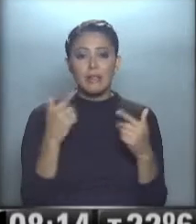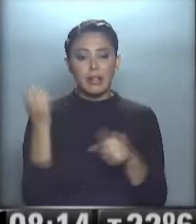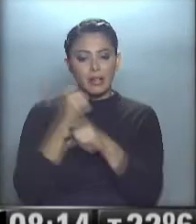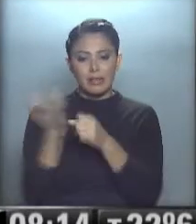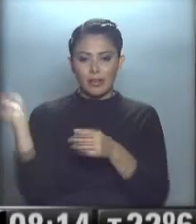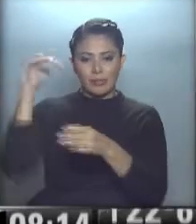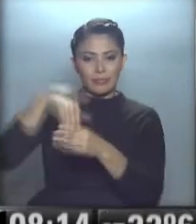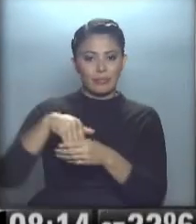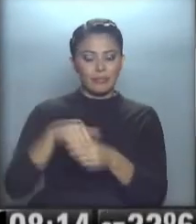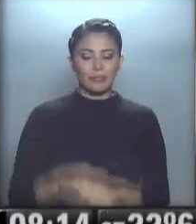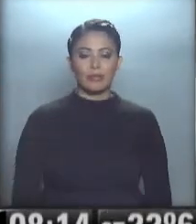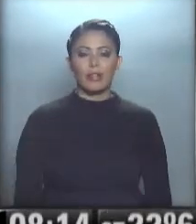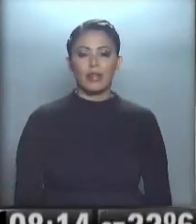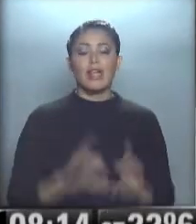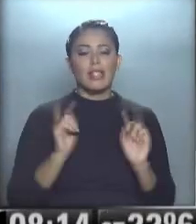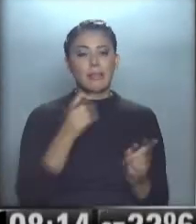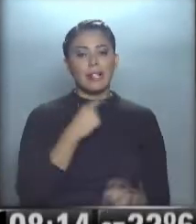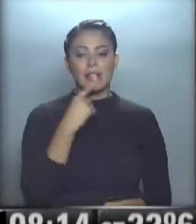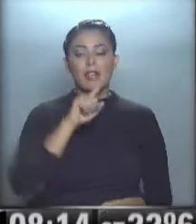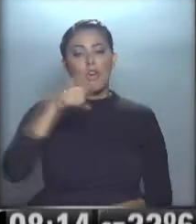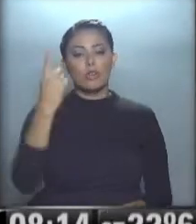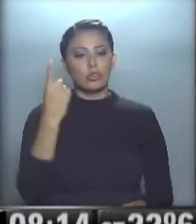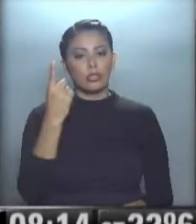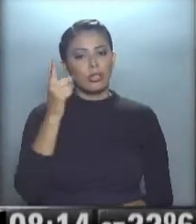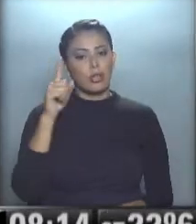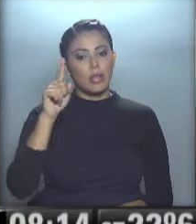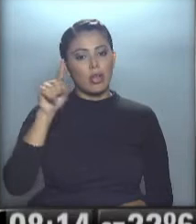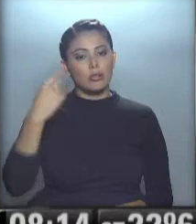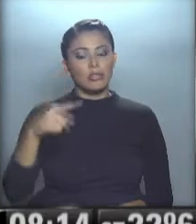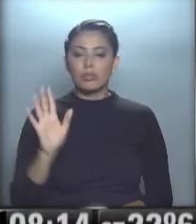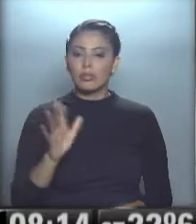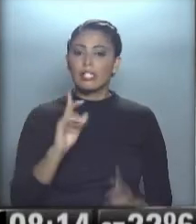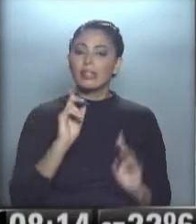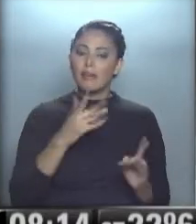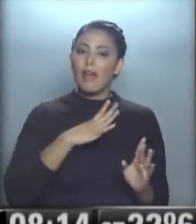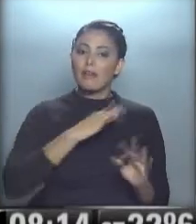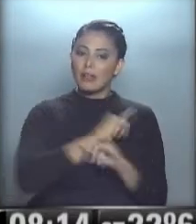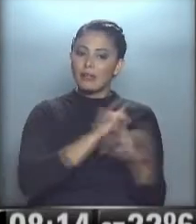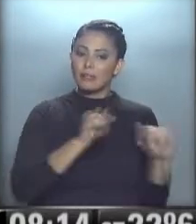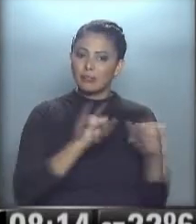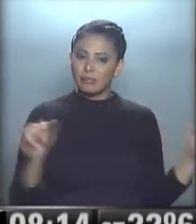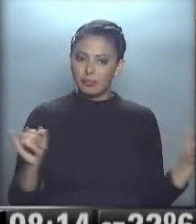laboral. También quiero decirles otra cuestión que no se toca a menudo, pero